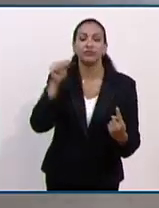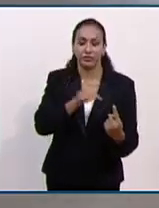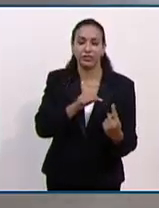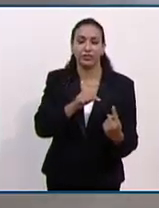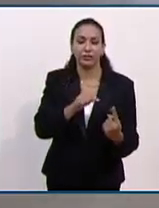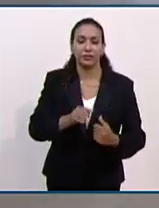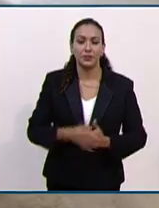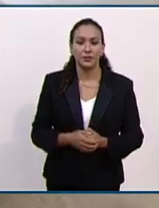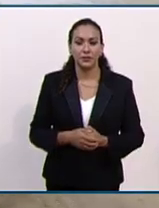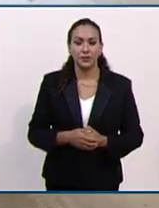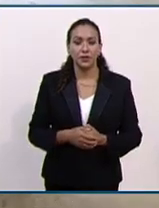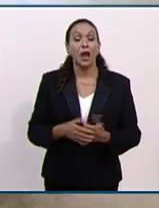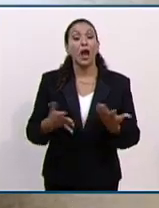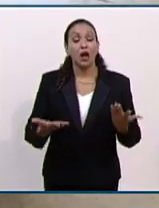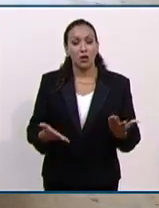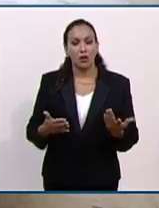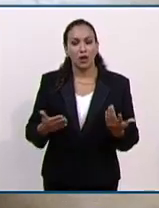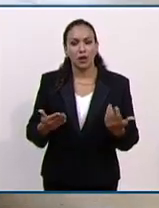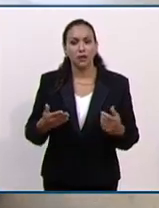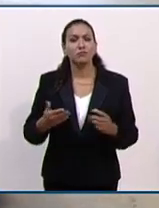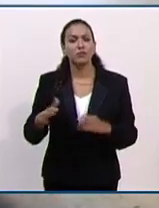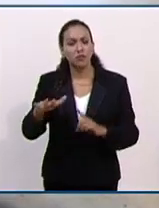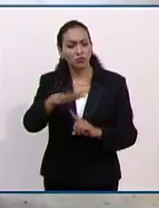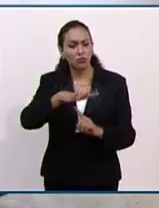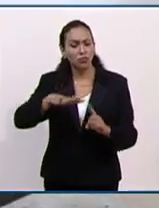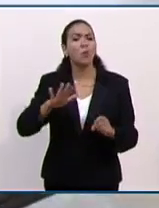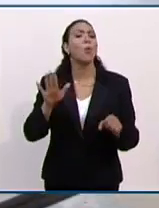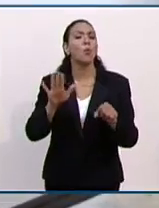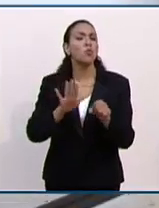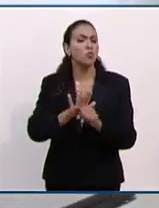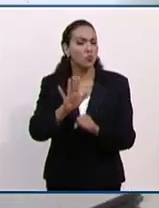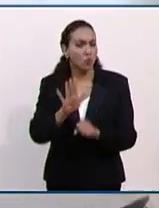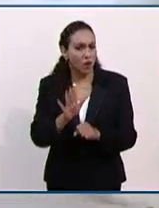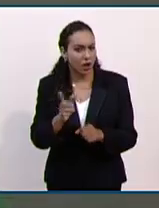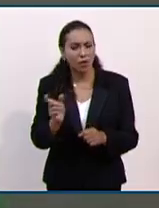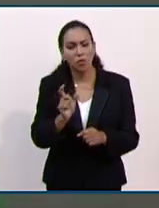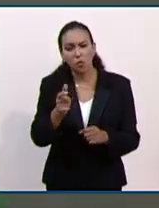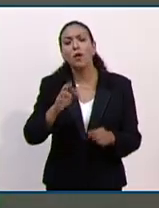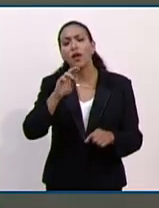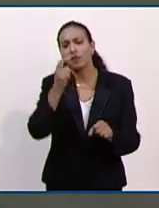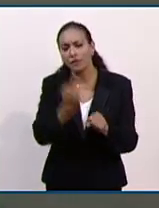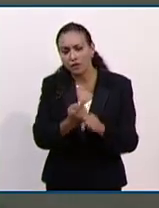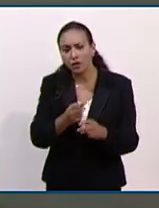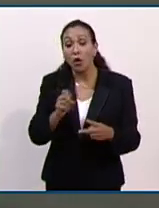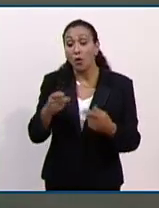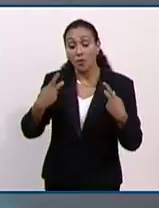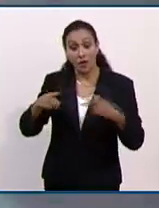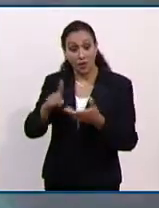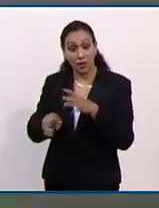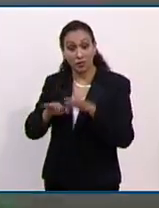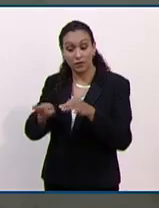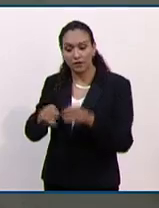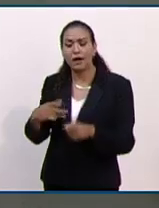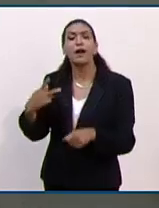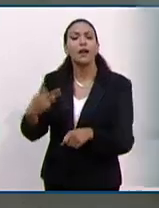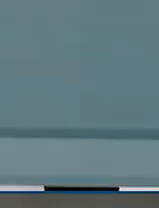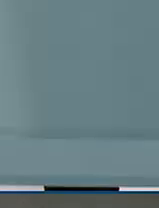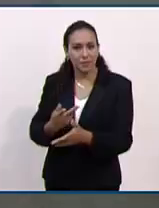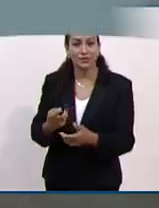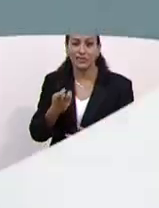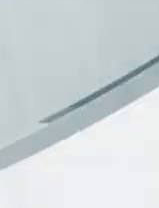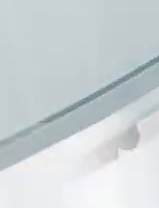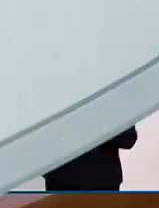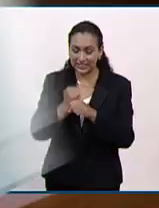niño, el contexto en que se presentaron los hechos, así como las garantías de la persona trabajadora.